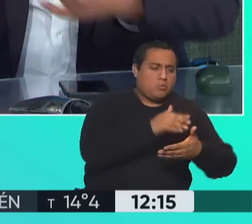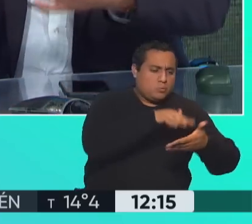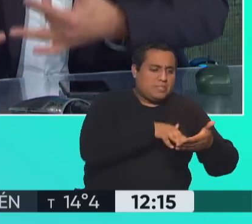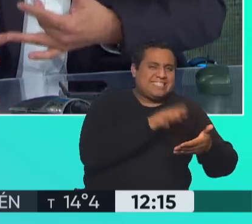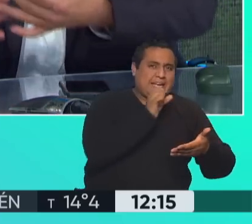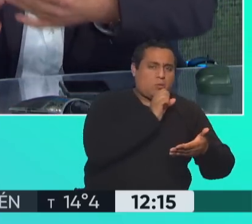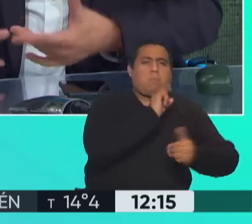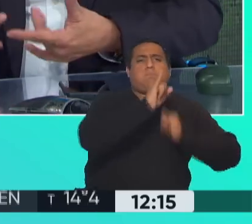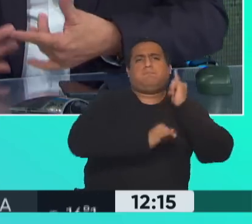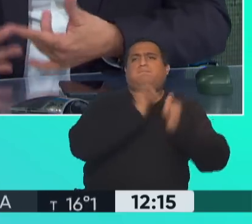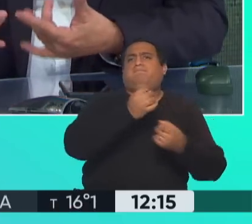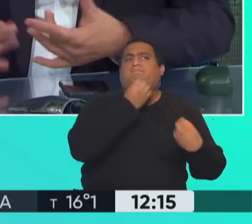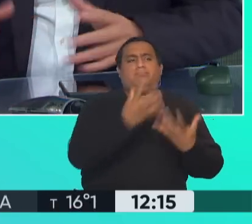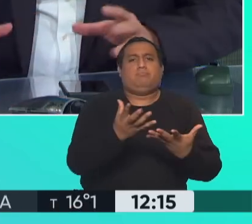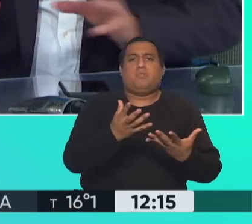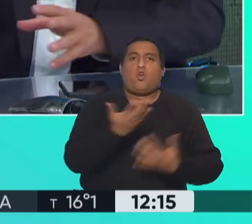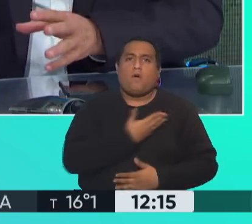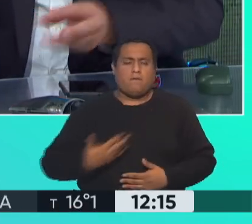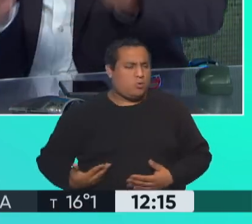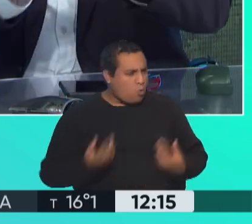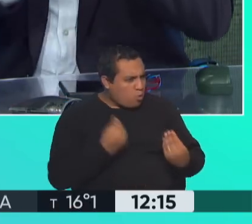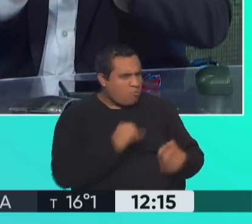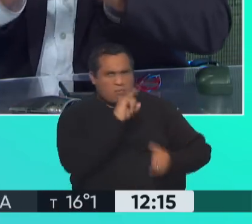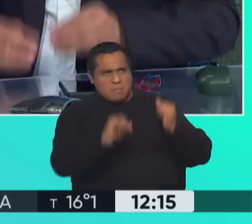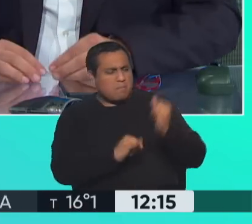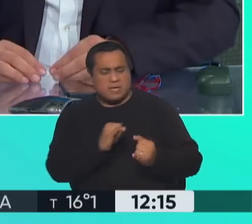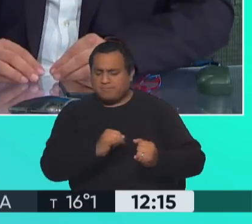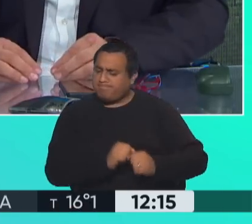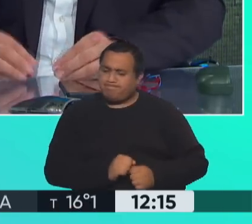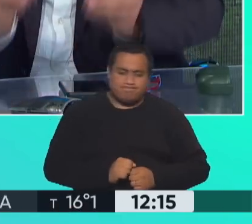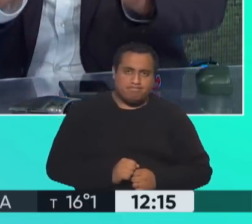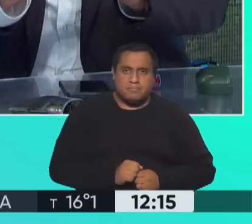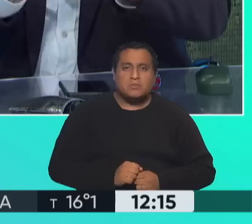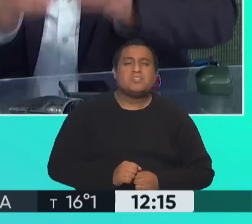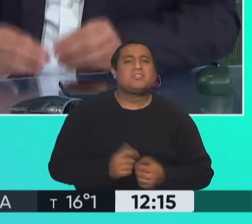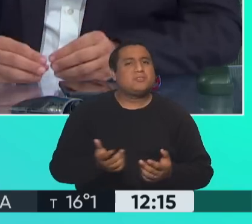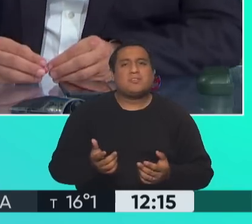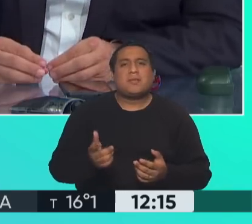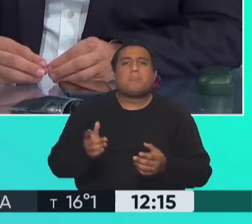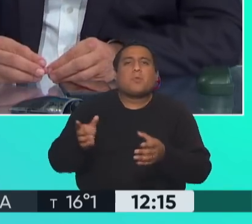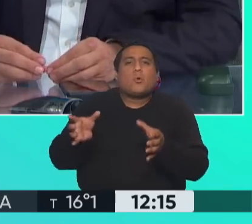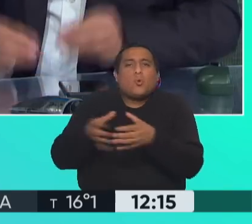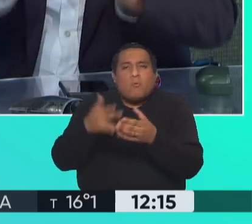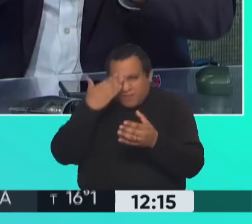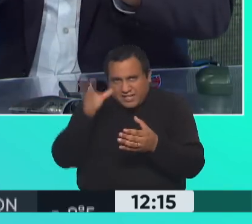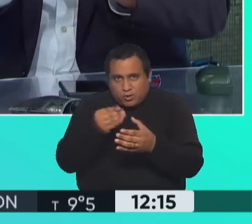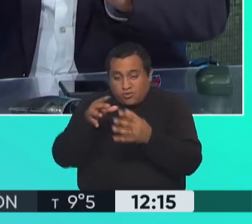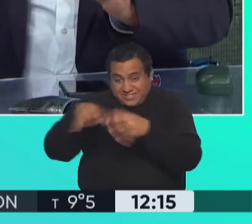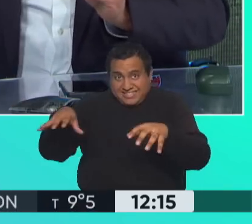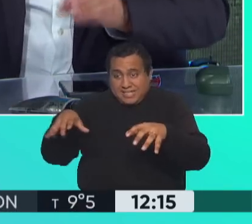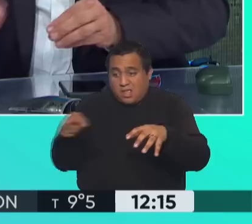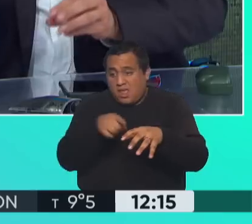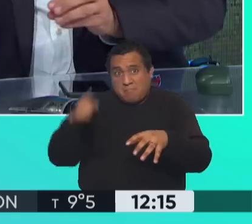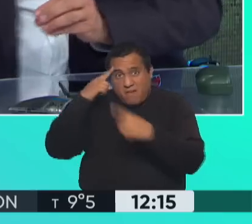justificarlo, digamos, mereció el repudio del gobierno. En esto no hay diferencias entre los dos sectores del Frente de Todos. La diferencia la está